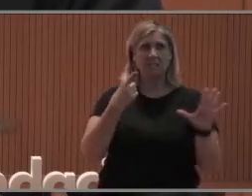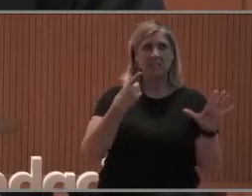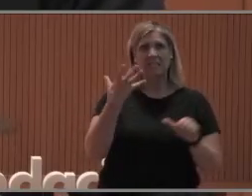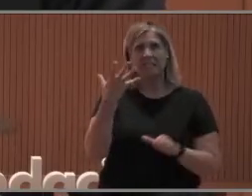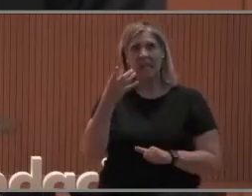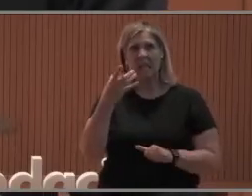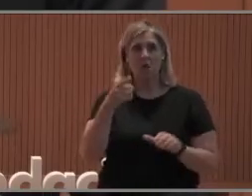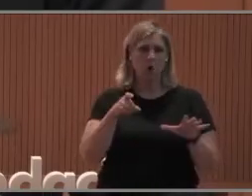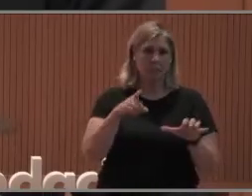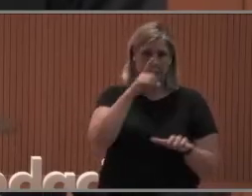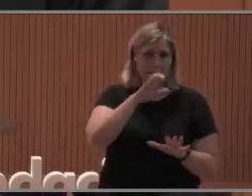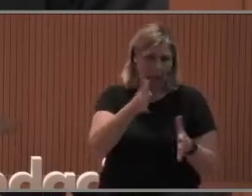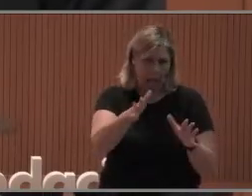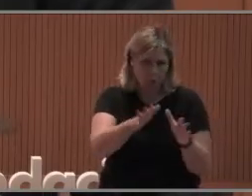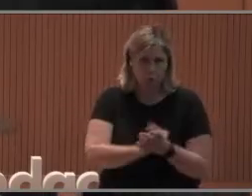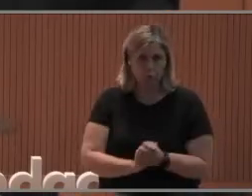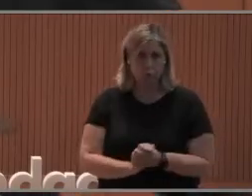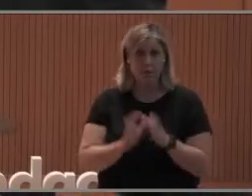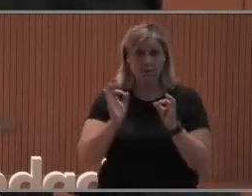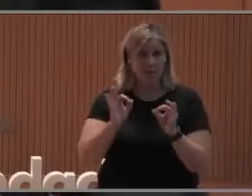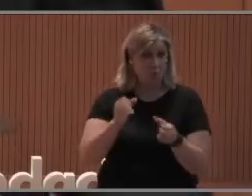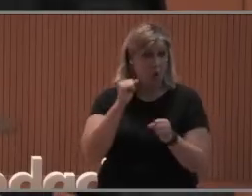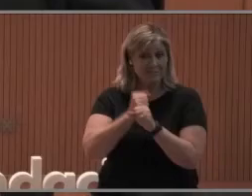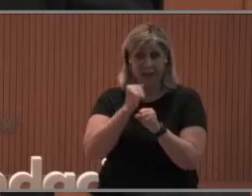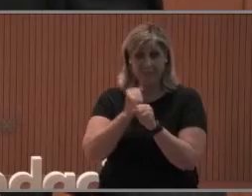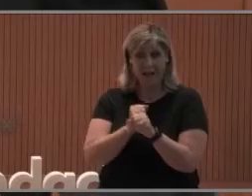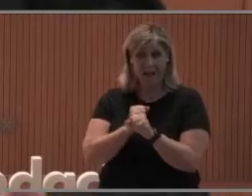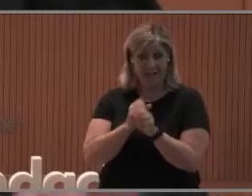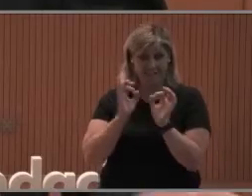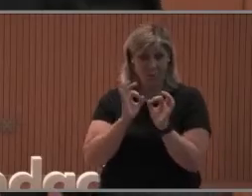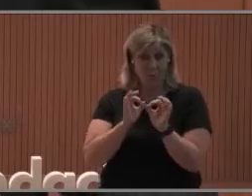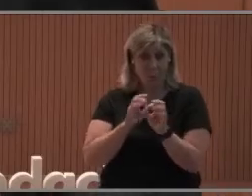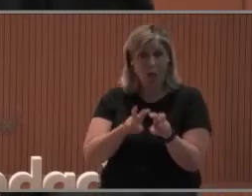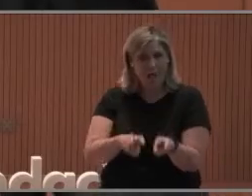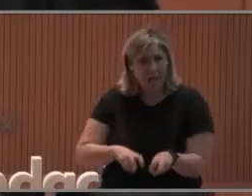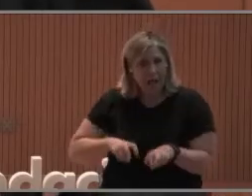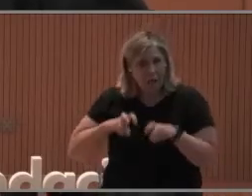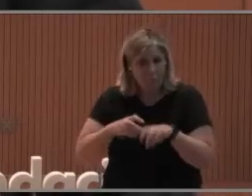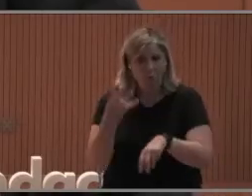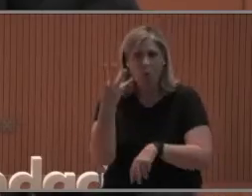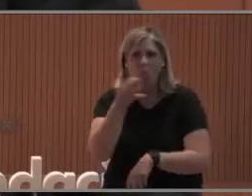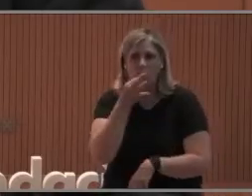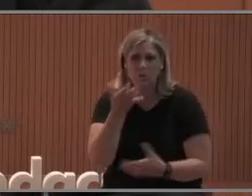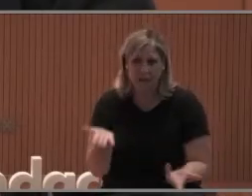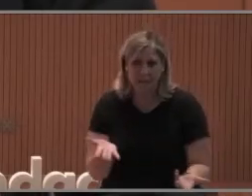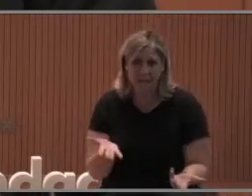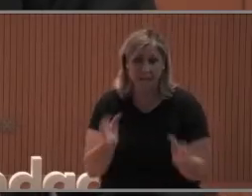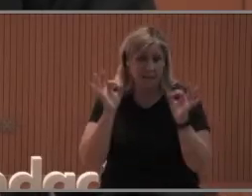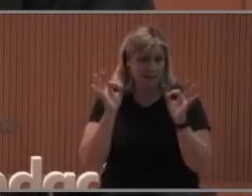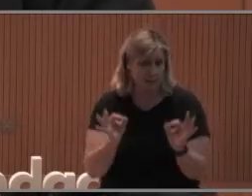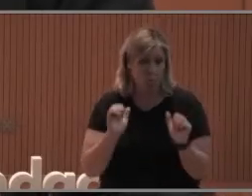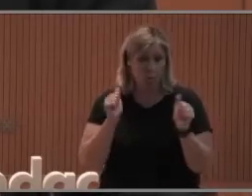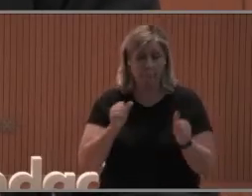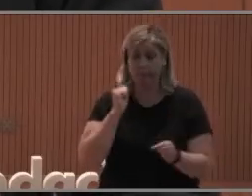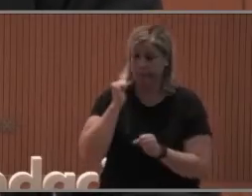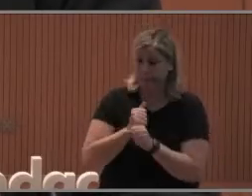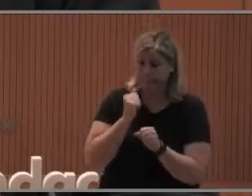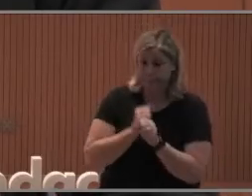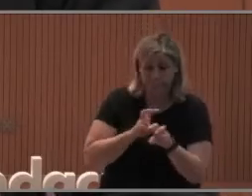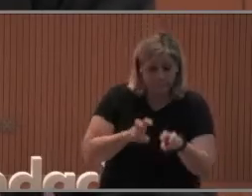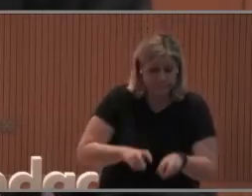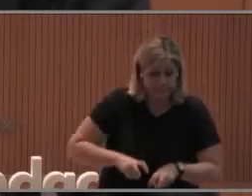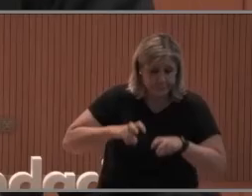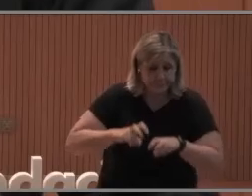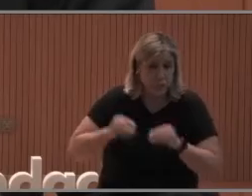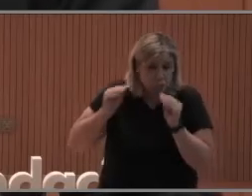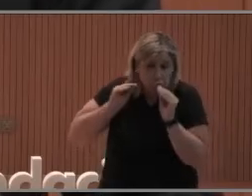65, estaría faenando a altas horas, eran las 4 de la tarde, pues me imagino que se habría puesto a faenar